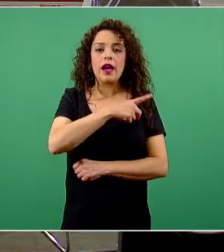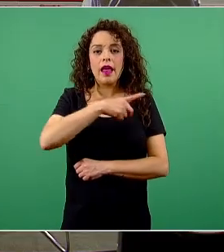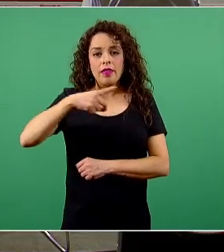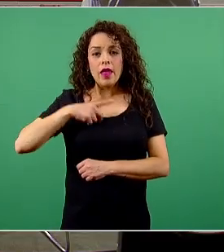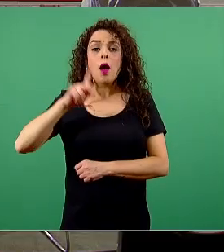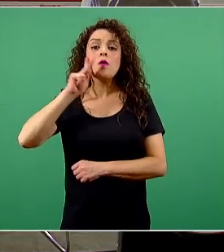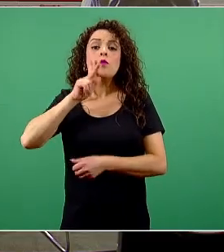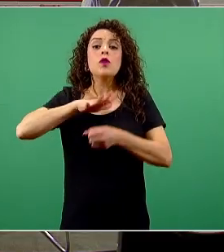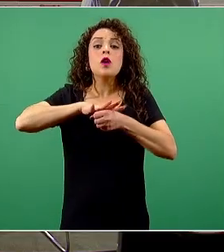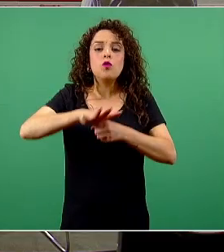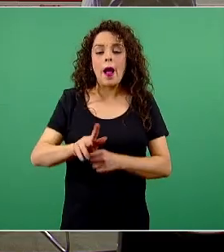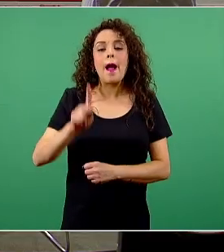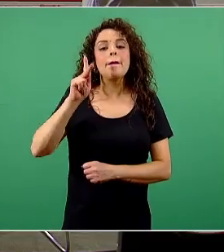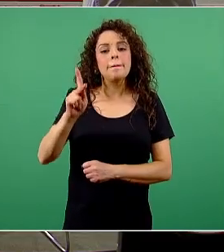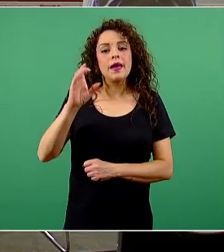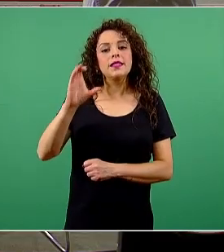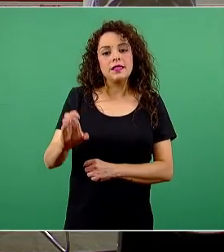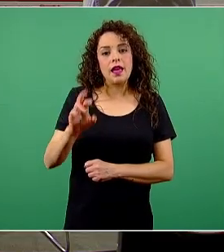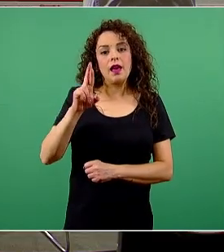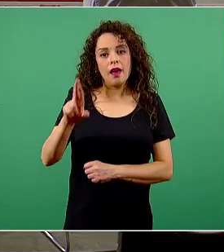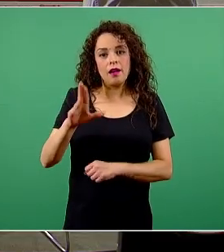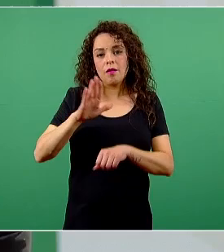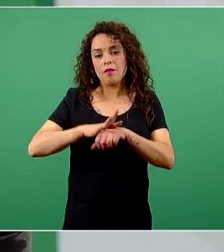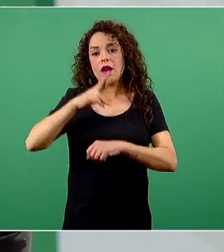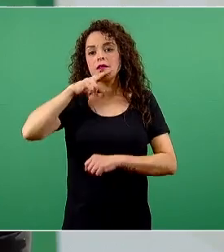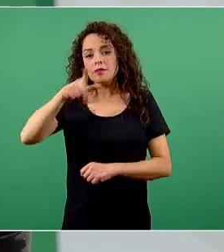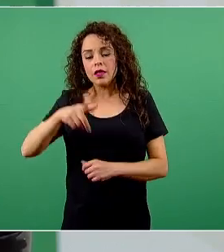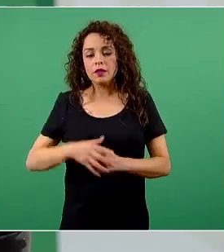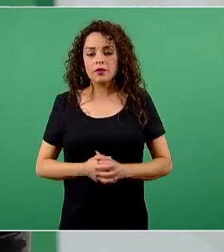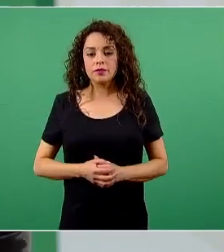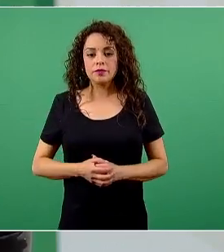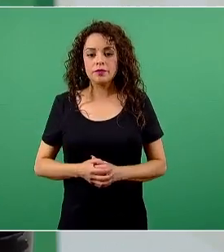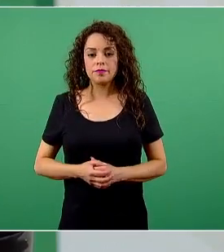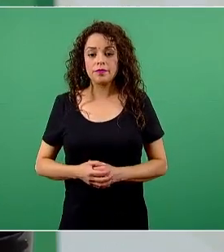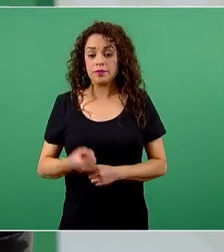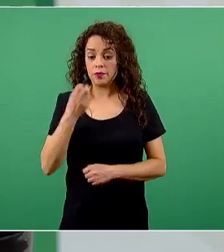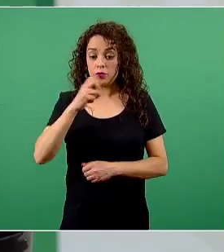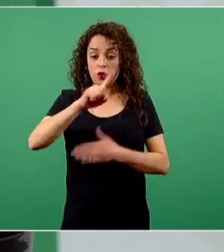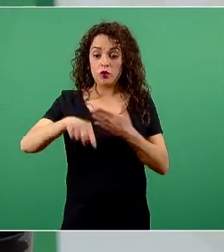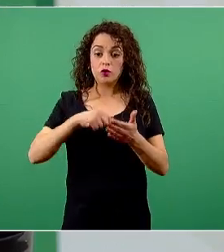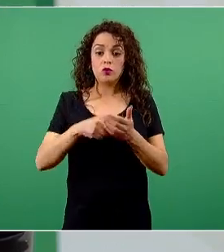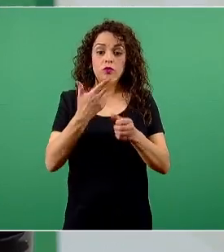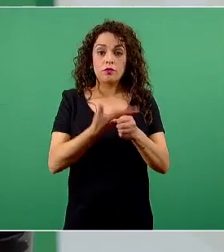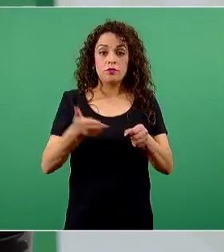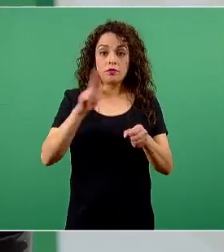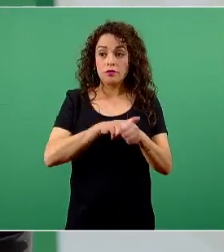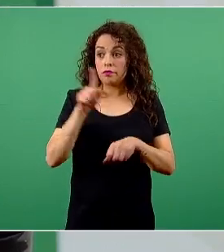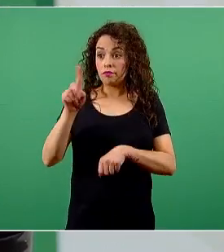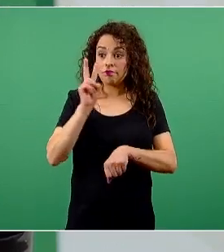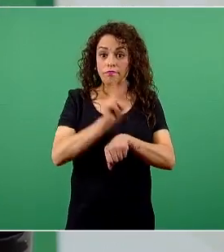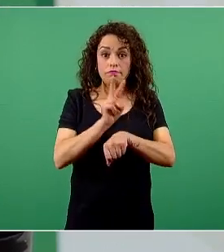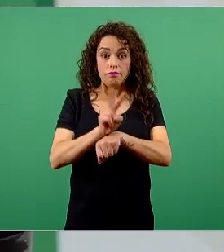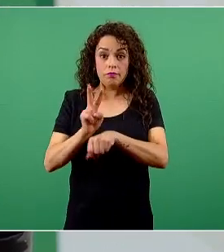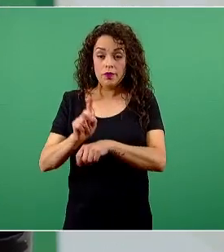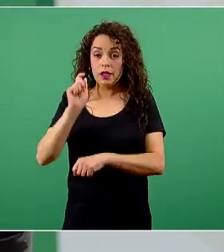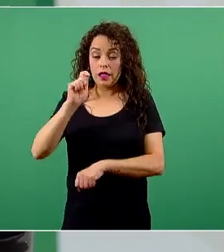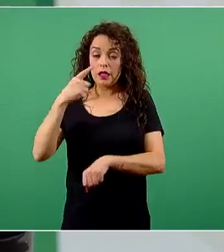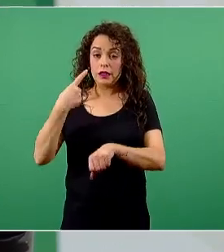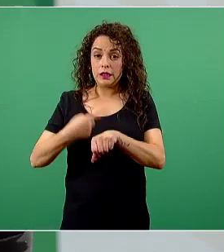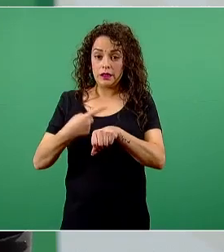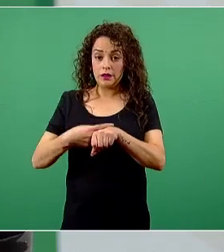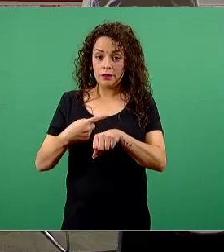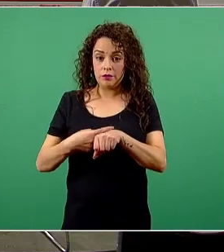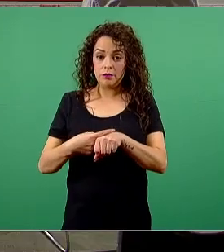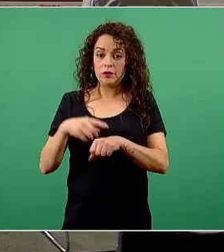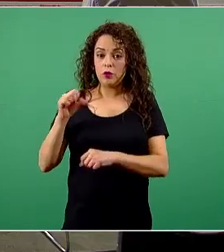el modelo de vigilancia asegura a través de las unidades de salud monitoras de la enfermedad respiratoria, que son las SUSMER,